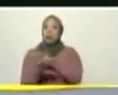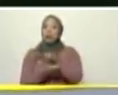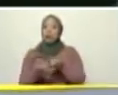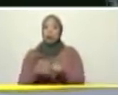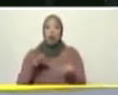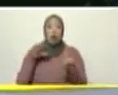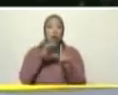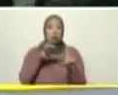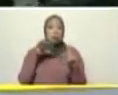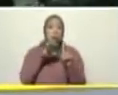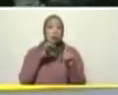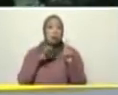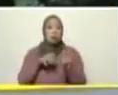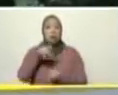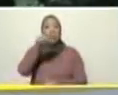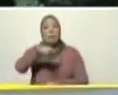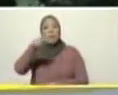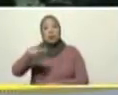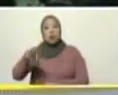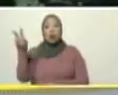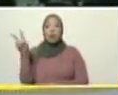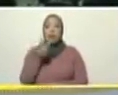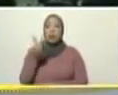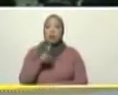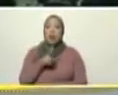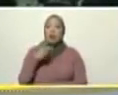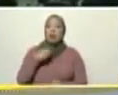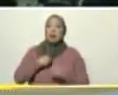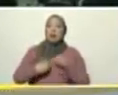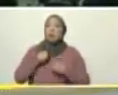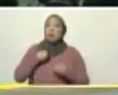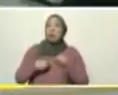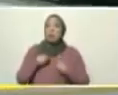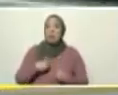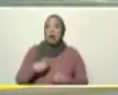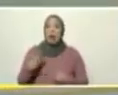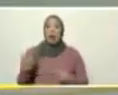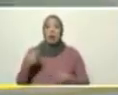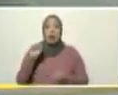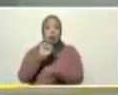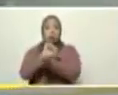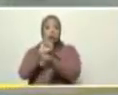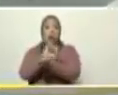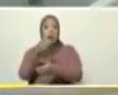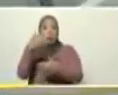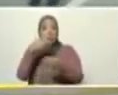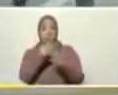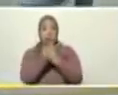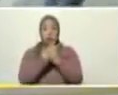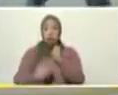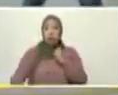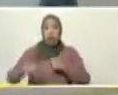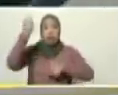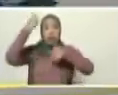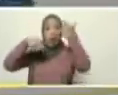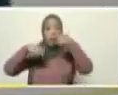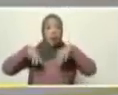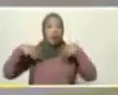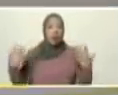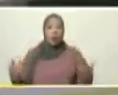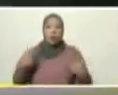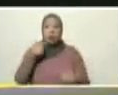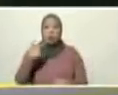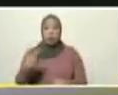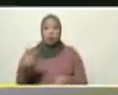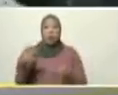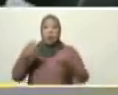mentiras, el golpe tremendo del secuestro del comandante Chávez, el golpe tremendo cuando se empezó a decir